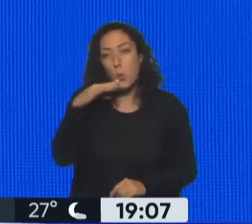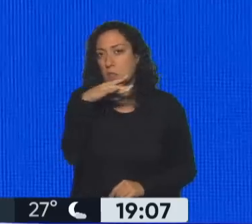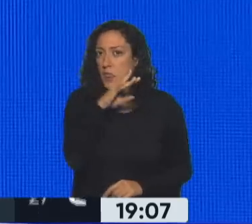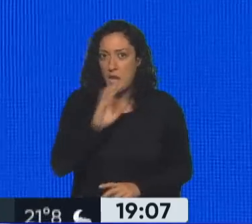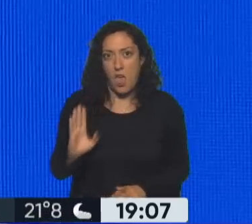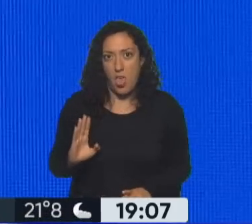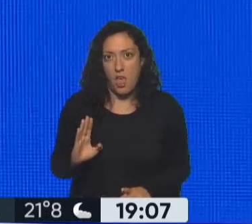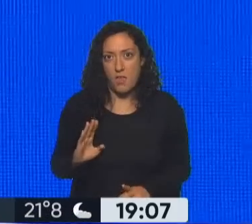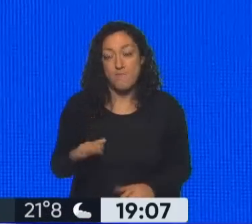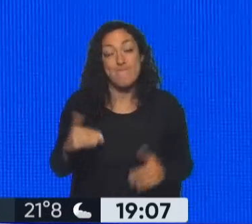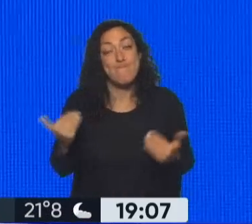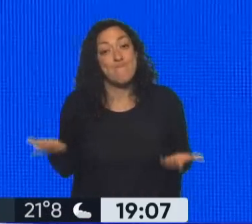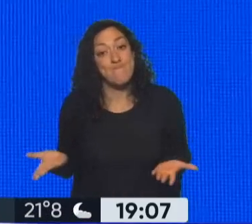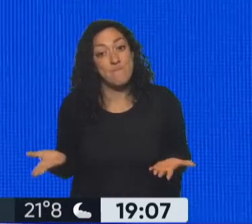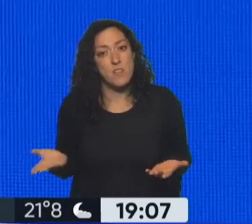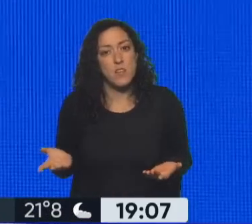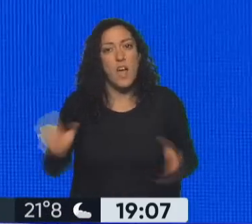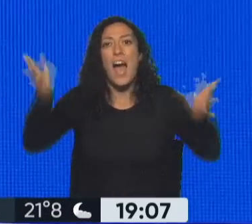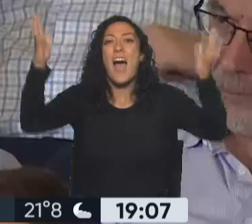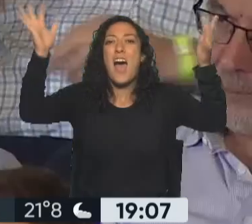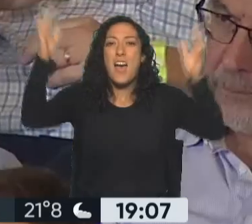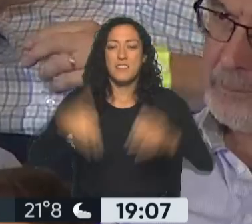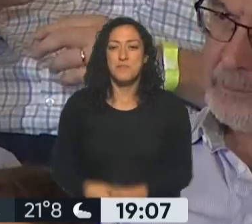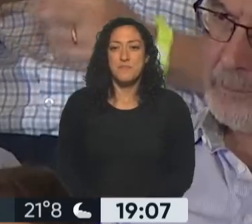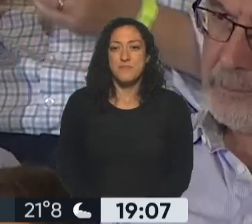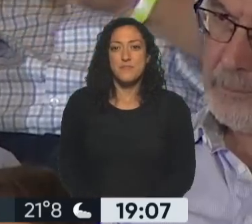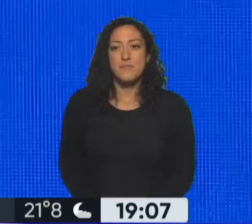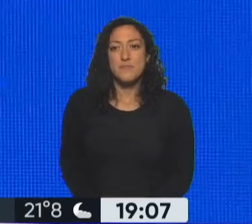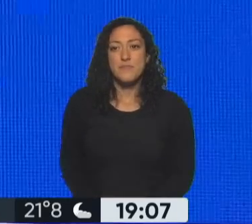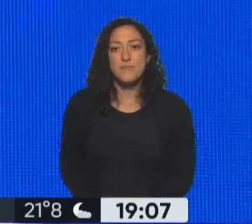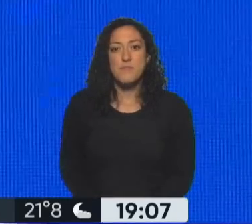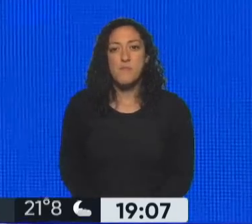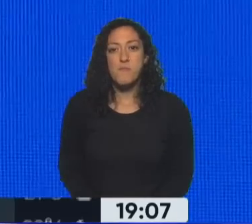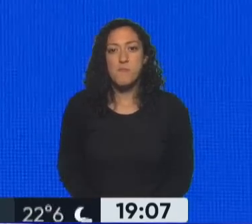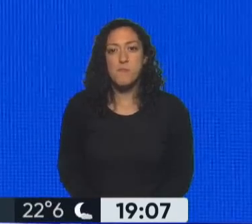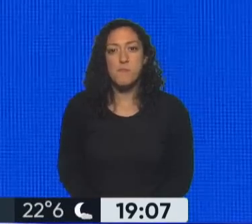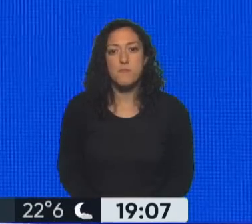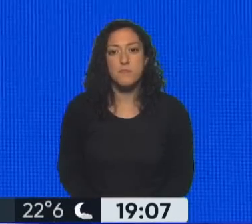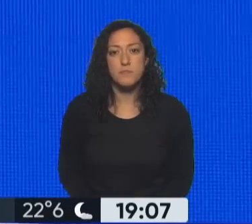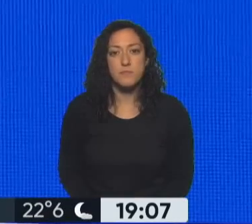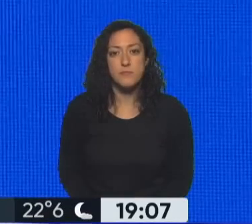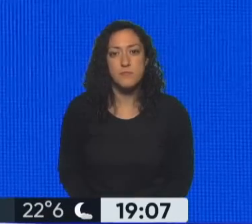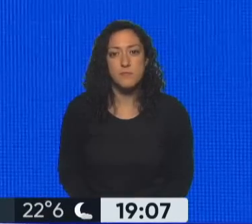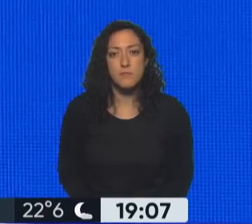Y entonces, hay que